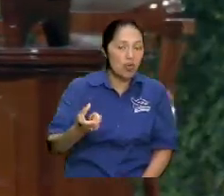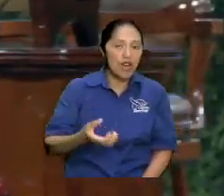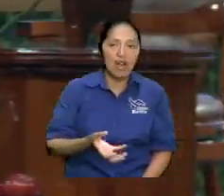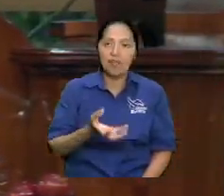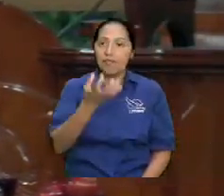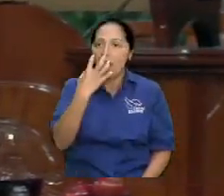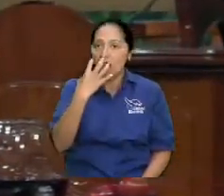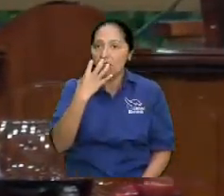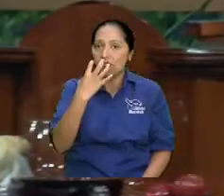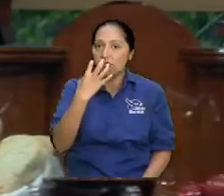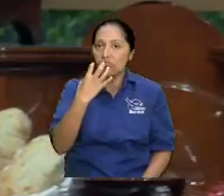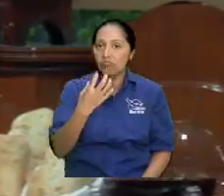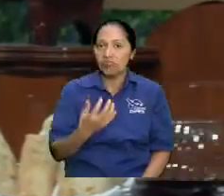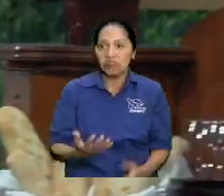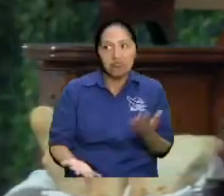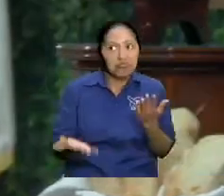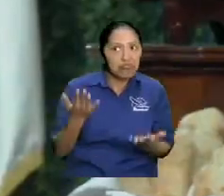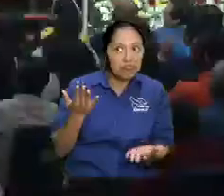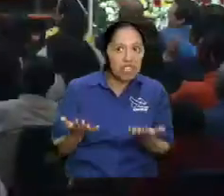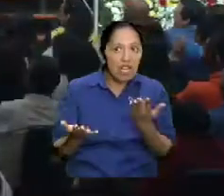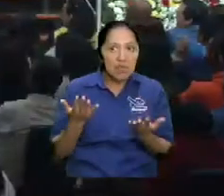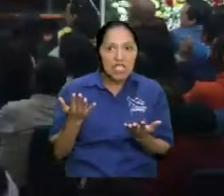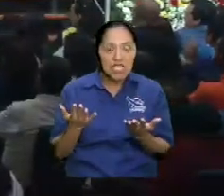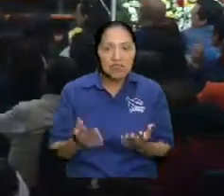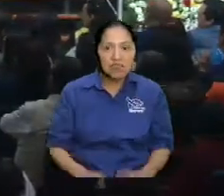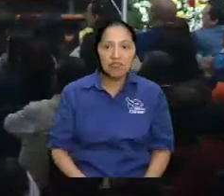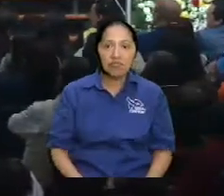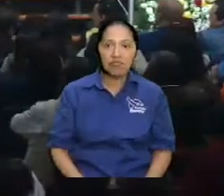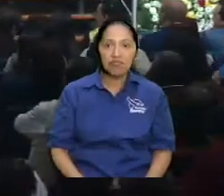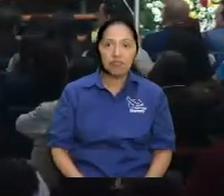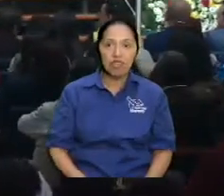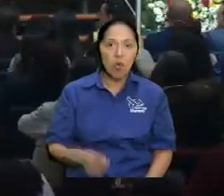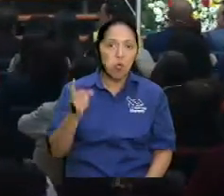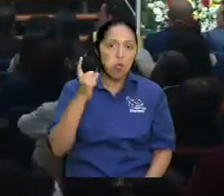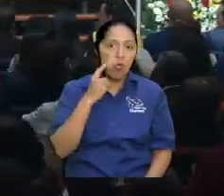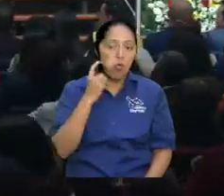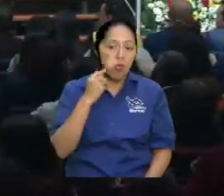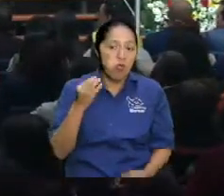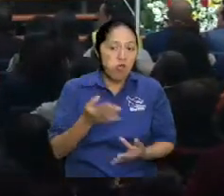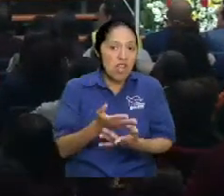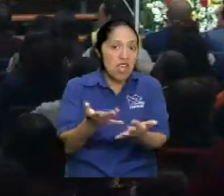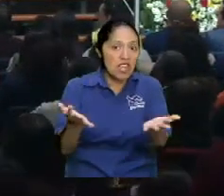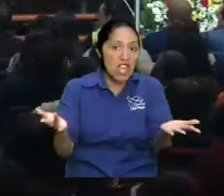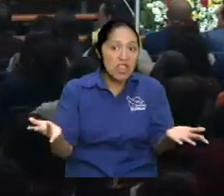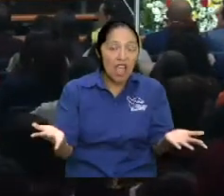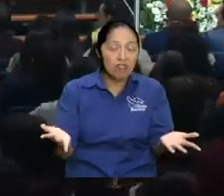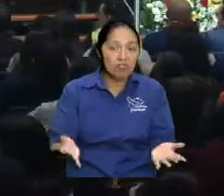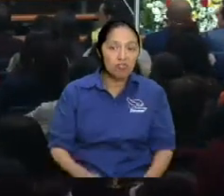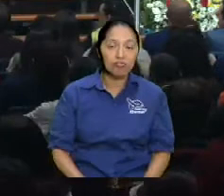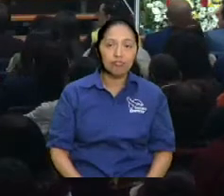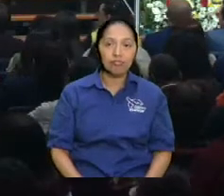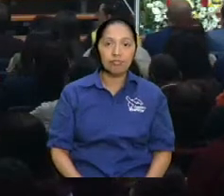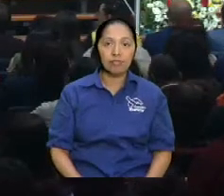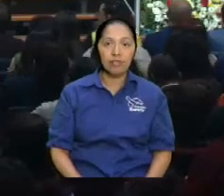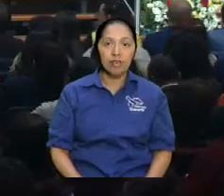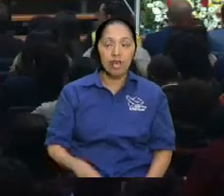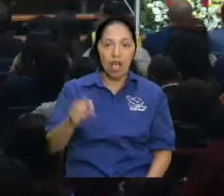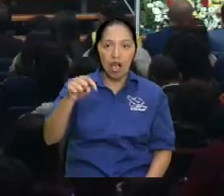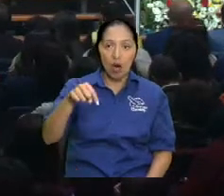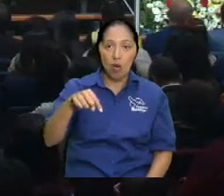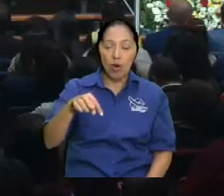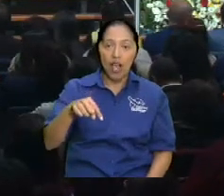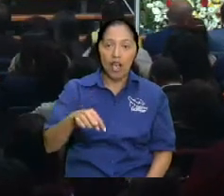allá. Vaya, está bueno, pues. Pero entonces, ahora el sueño que, porque no lo tuvo